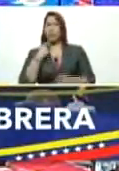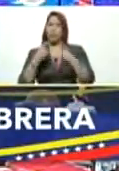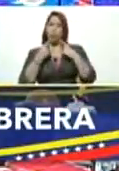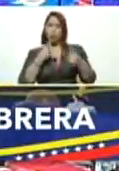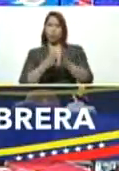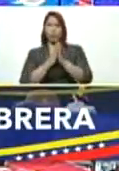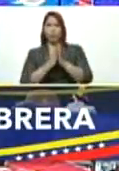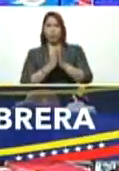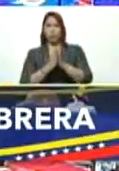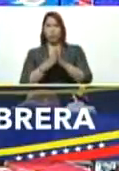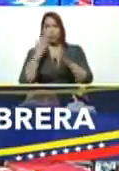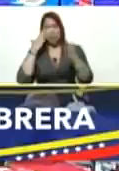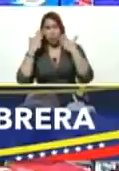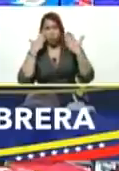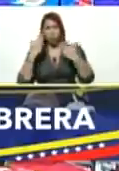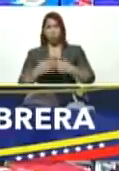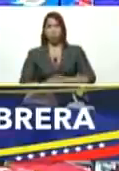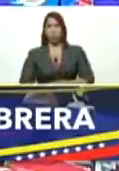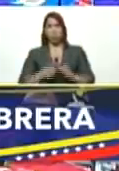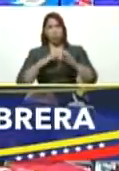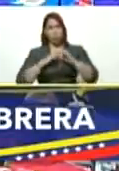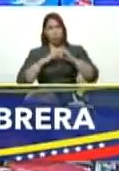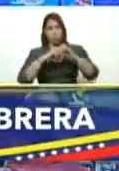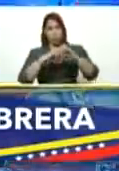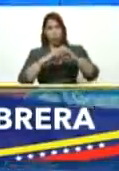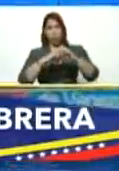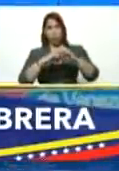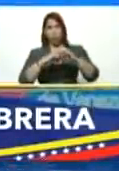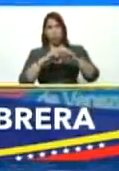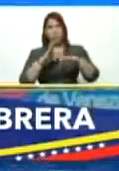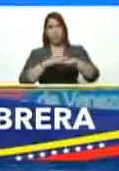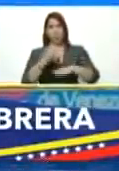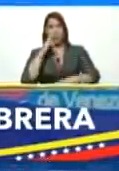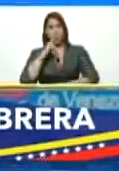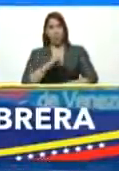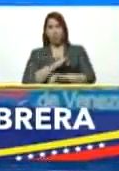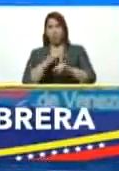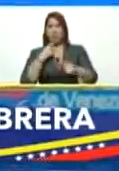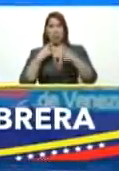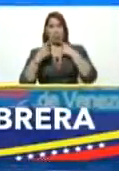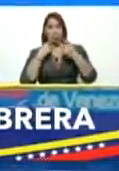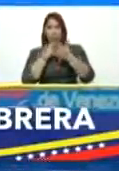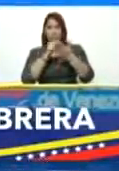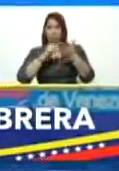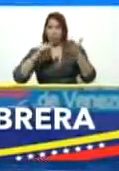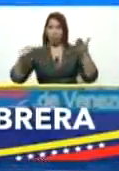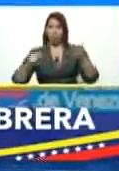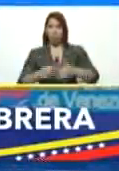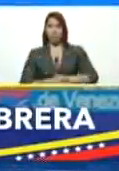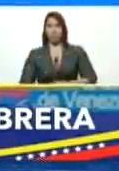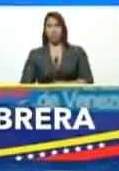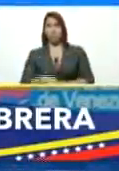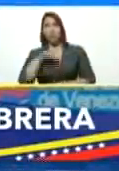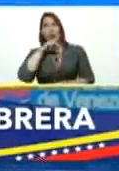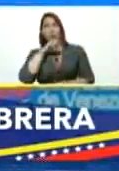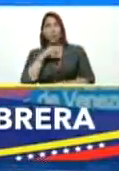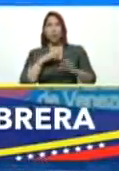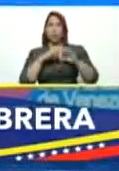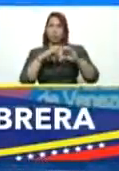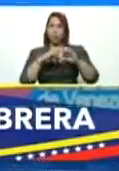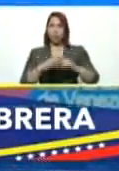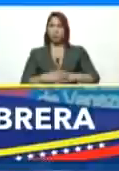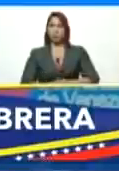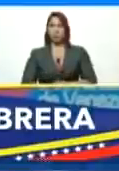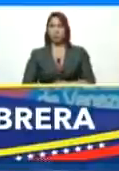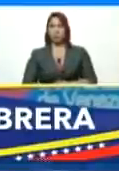un saludito de corazón porque veo que traen ya discursos escritos hablen con el corazón